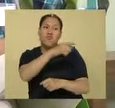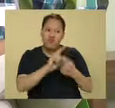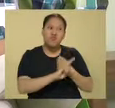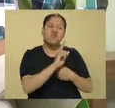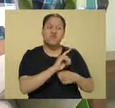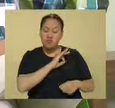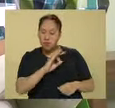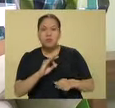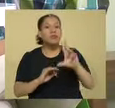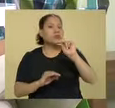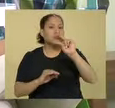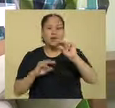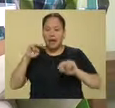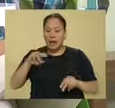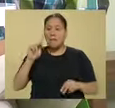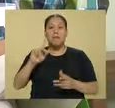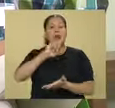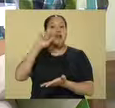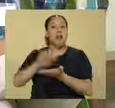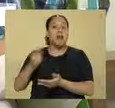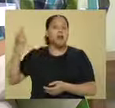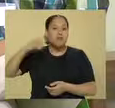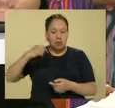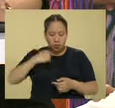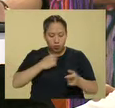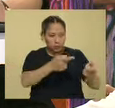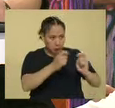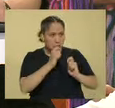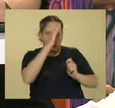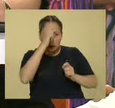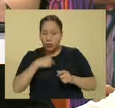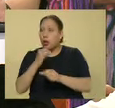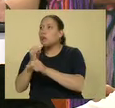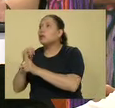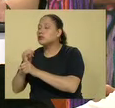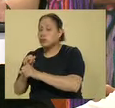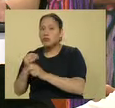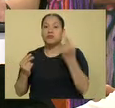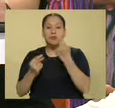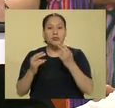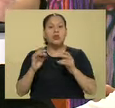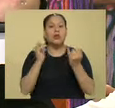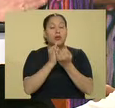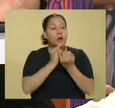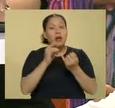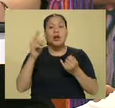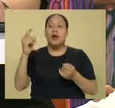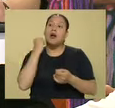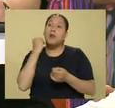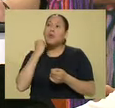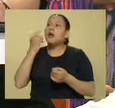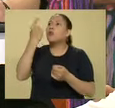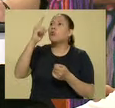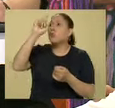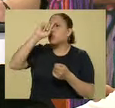están obligados a iniciar la averiguación. También tienes derecho a recibir asesoría gratuita por parte de la subprocuraduría, a